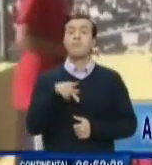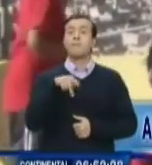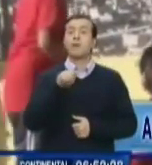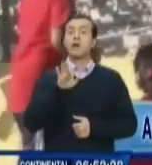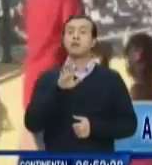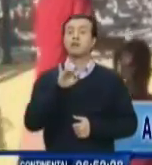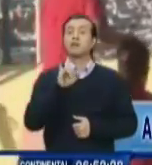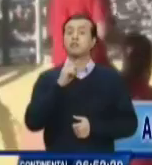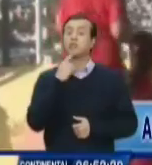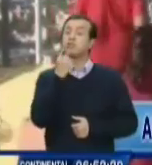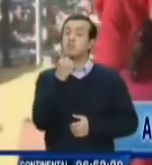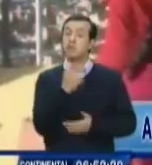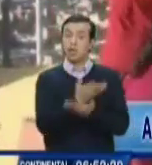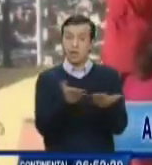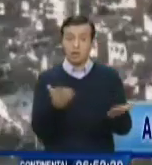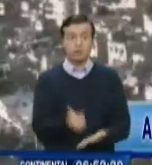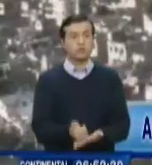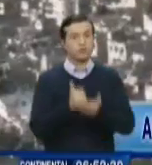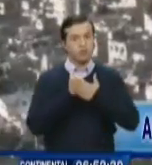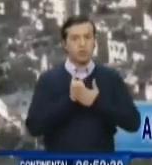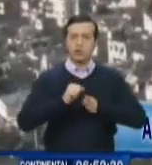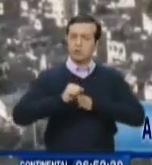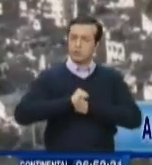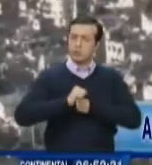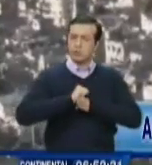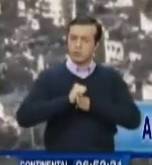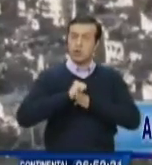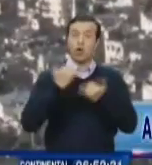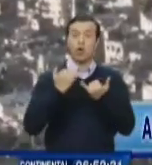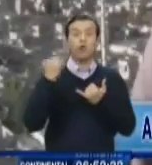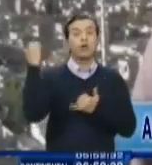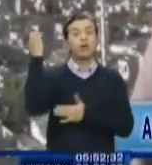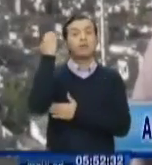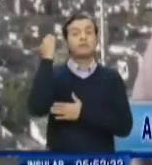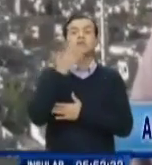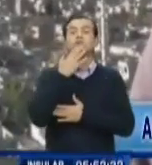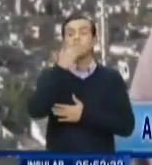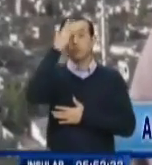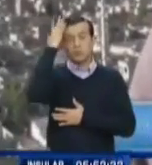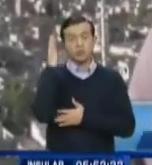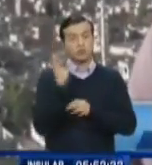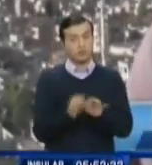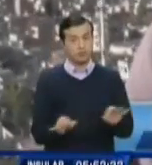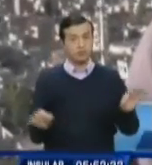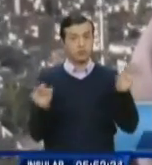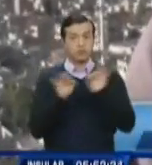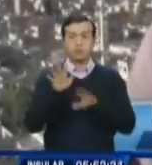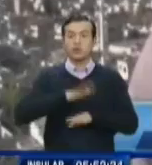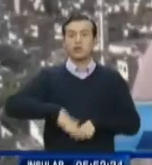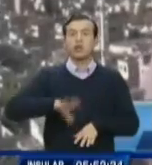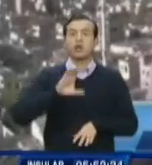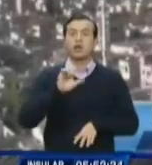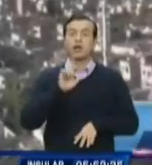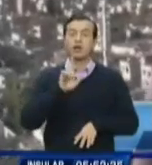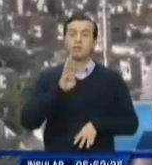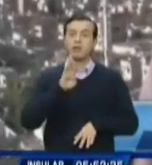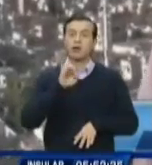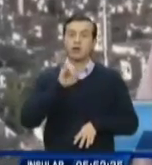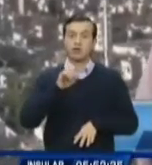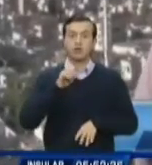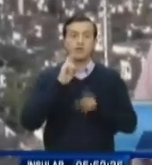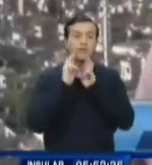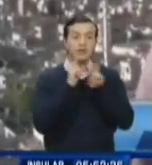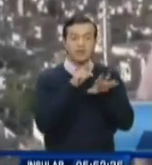les ayudará a prepararse de mejor manera mientras se mantiene la alerta amarilla. Destinado acá al Calvario, a partir de la sequía para